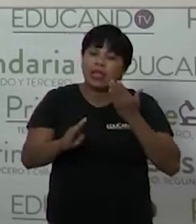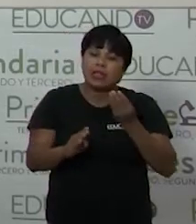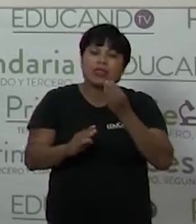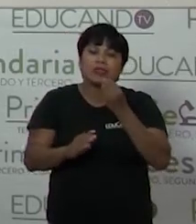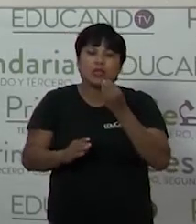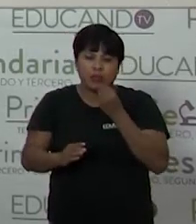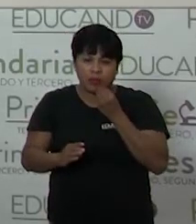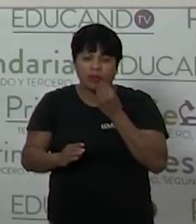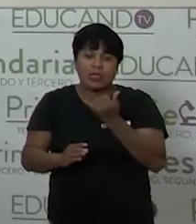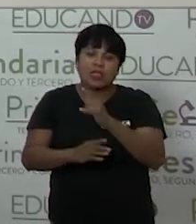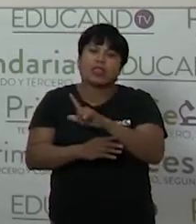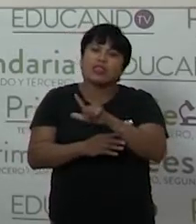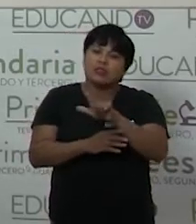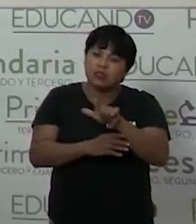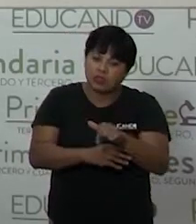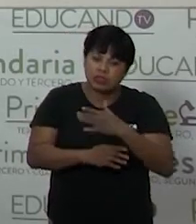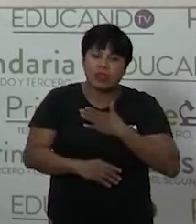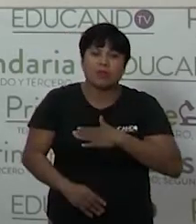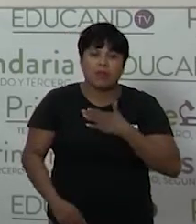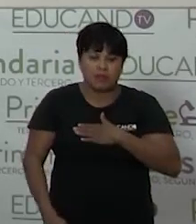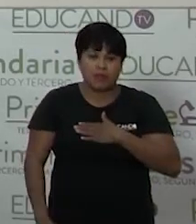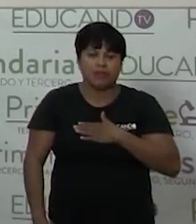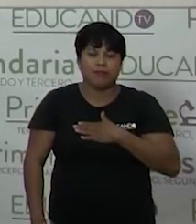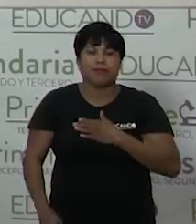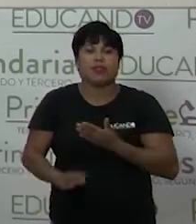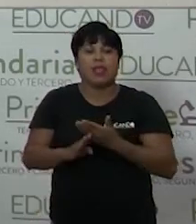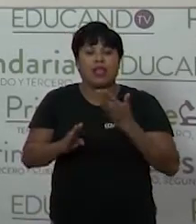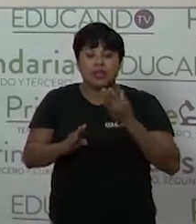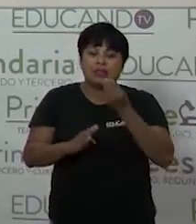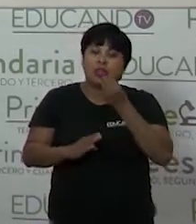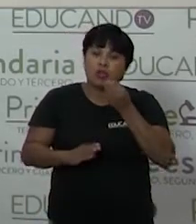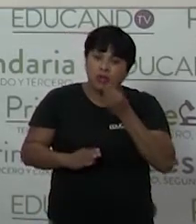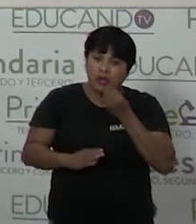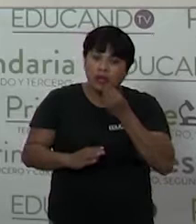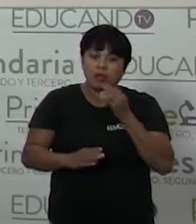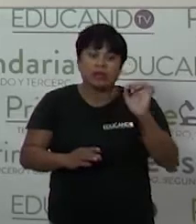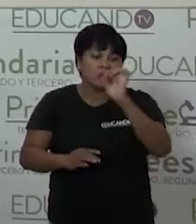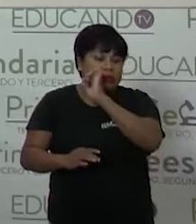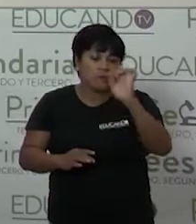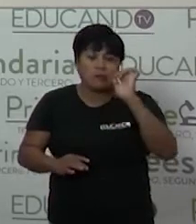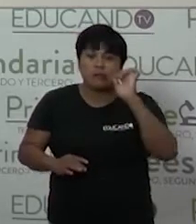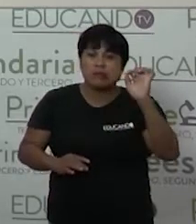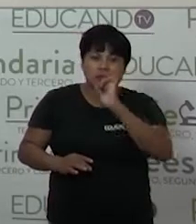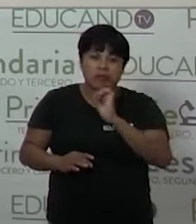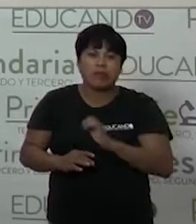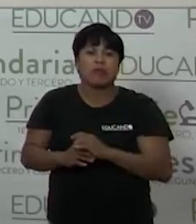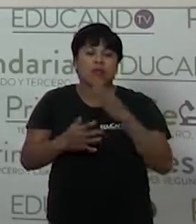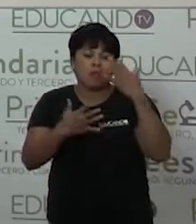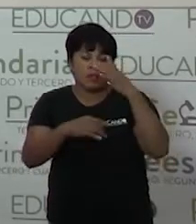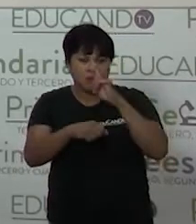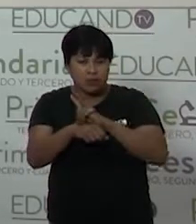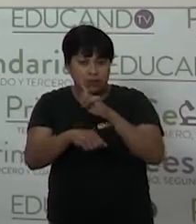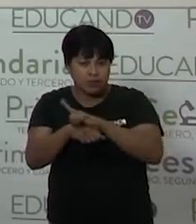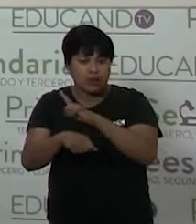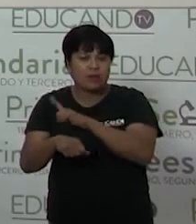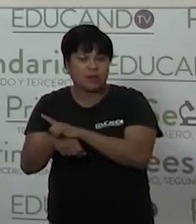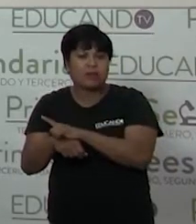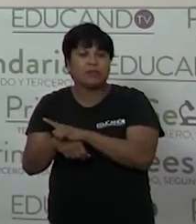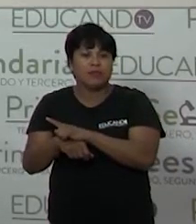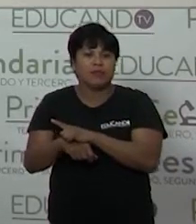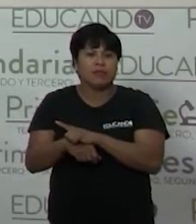después antes y después de ir al baño antes de comerla cepillarse los dientes bañan los diarios